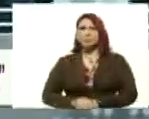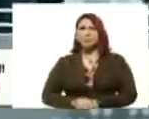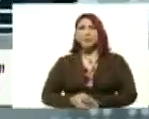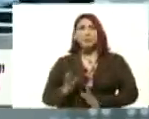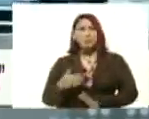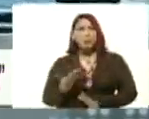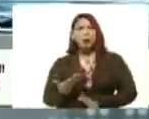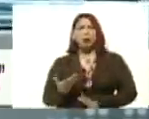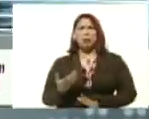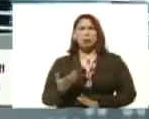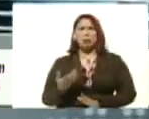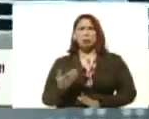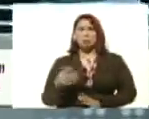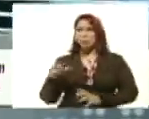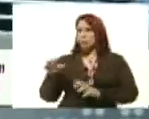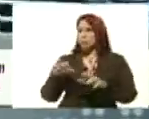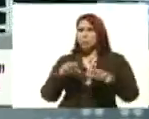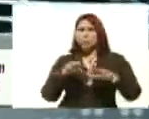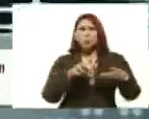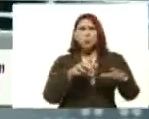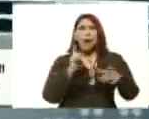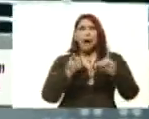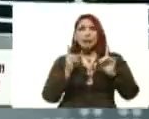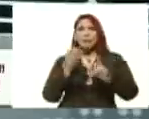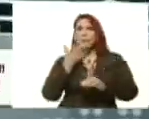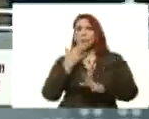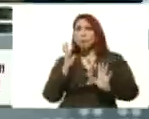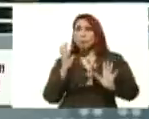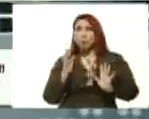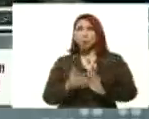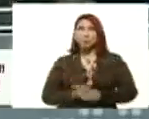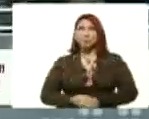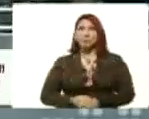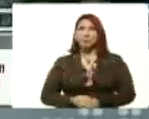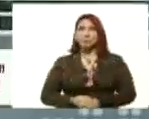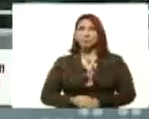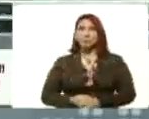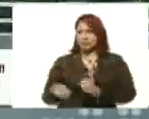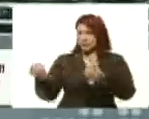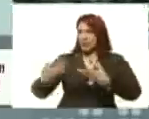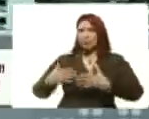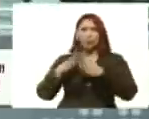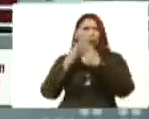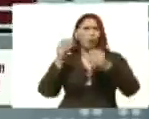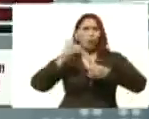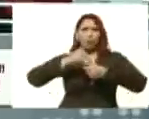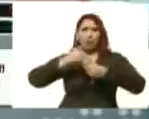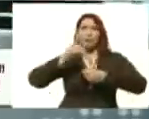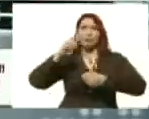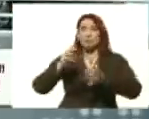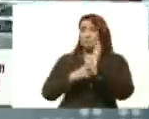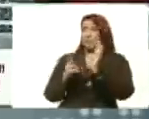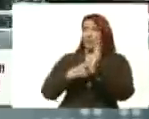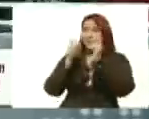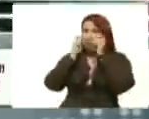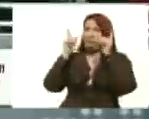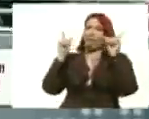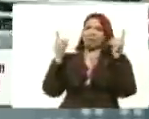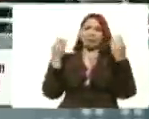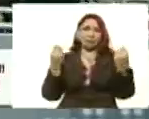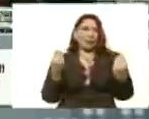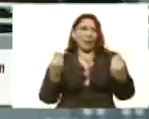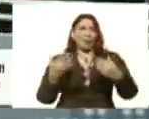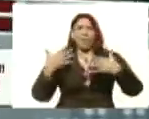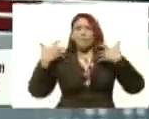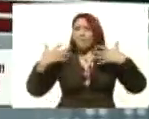ser portátil también para alguien que esté en situación. A mí me están dando aquí todos los datos. En verdad yo estoy sorprendido